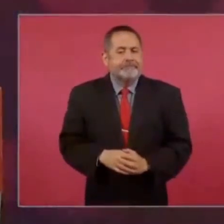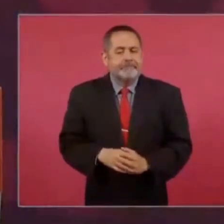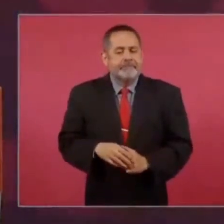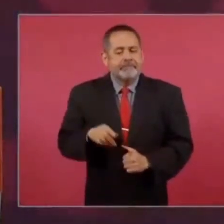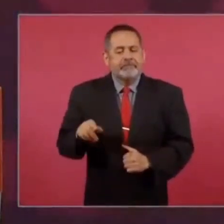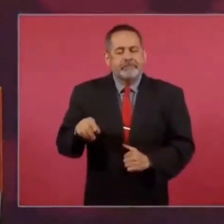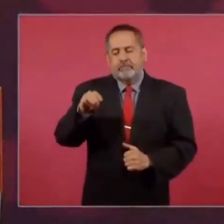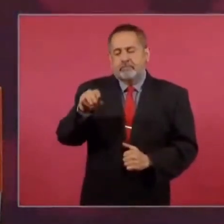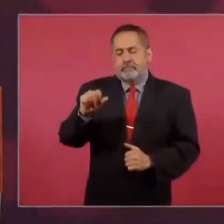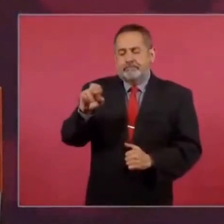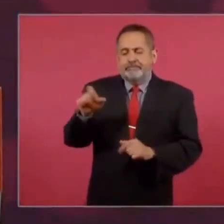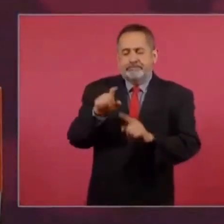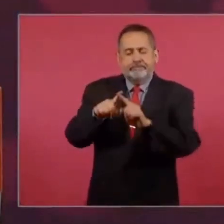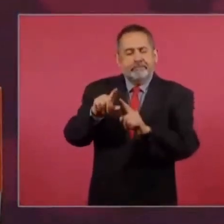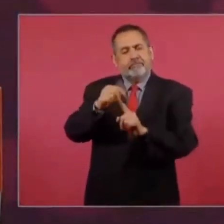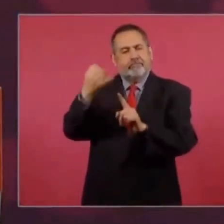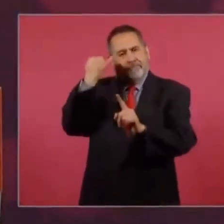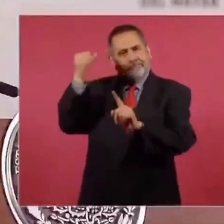otro sentido, ¿no?,